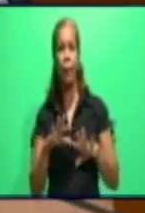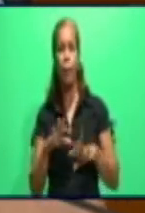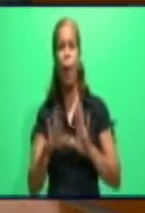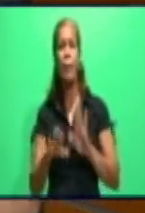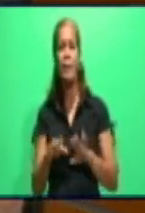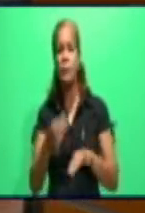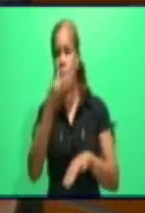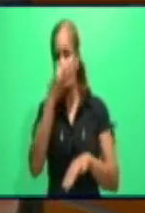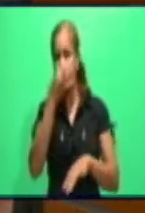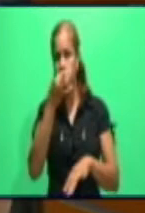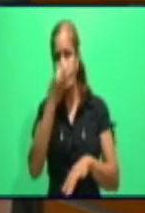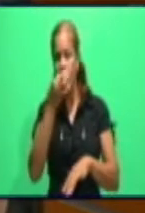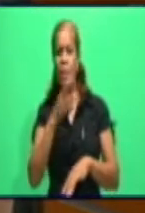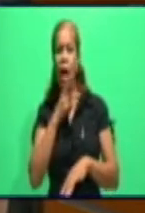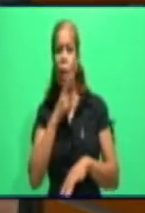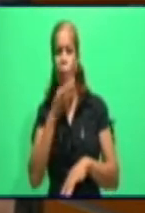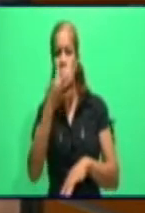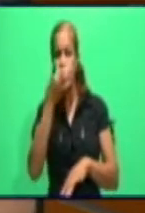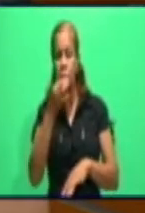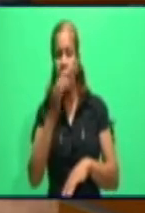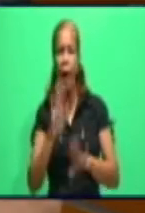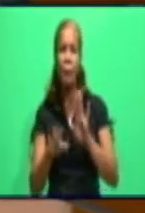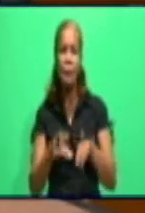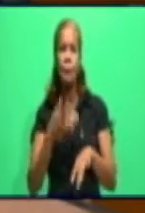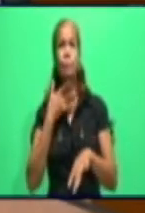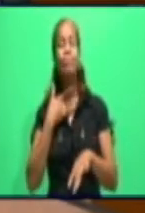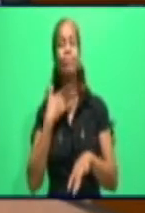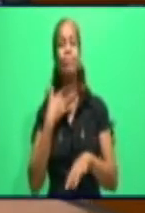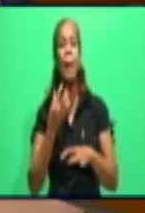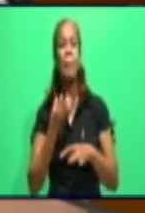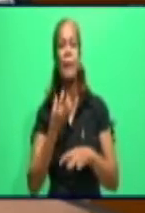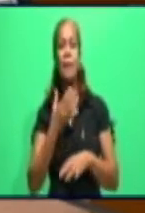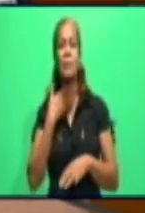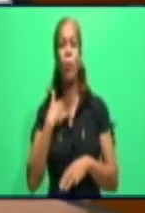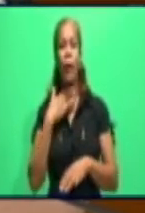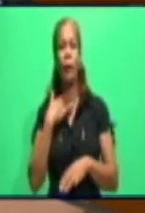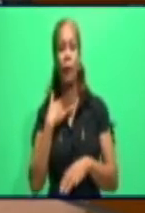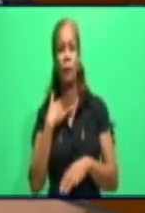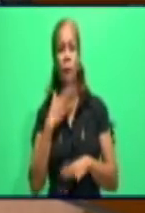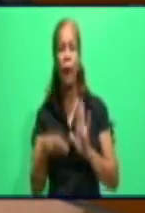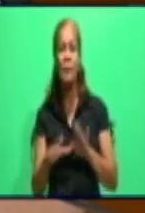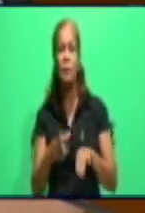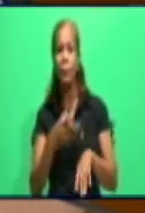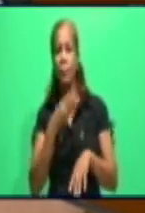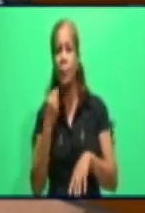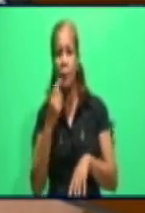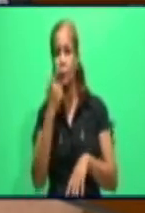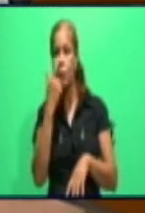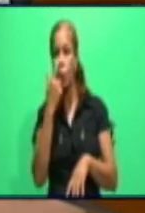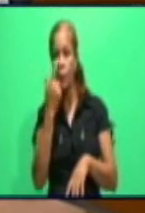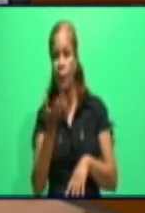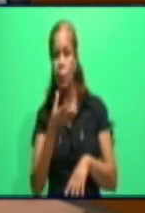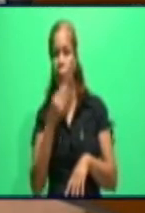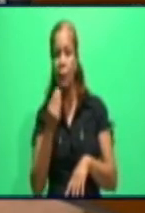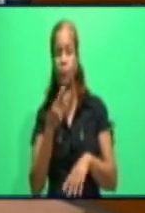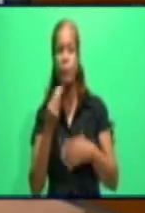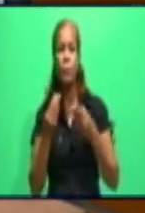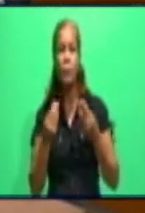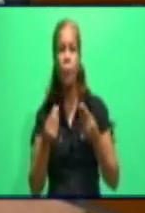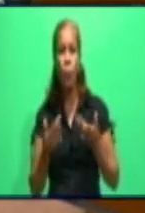nariz sentirá algo en la garganta una garra espera en la garganta la pérdida del olfato la pérdida del gusto las manifestaciones